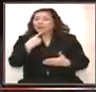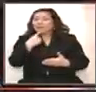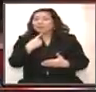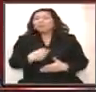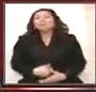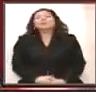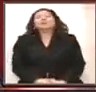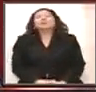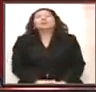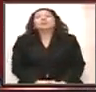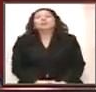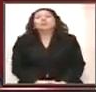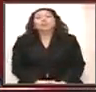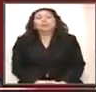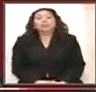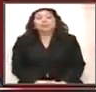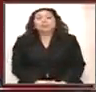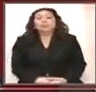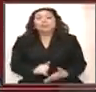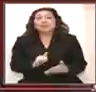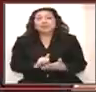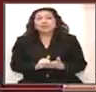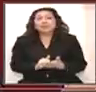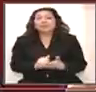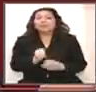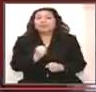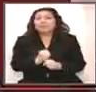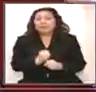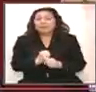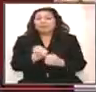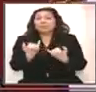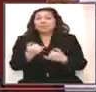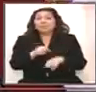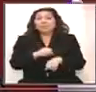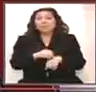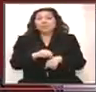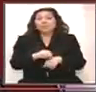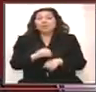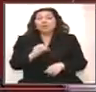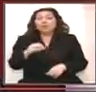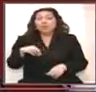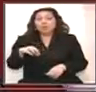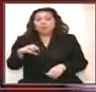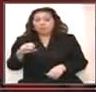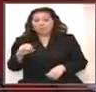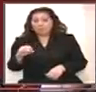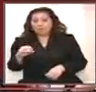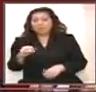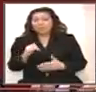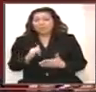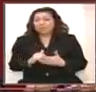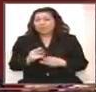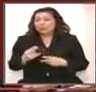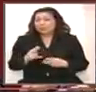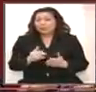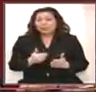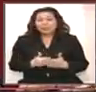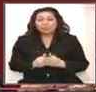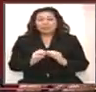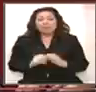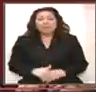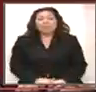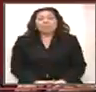mencionados. Vale aclarar que el ámbito de trabajo de este Consejo, de la CONAPOC, frente a la criminalidad